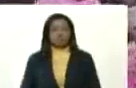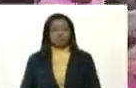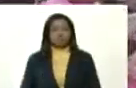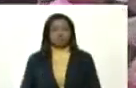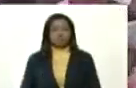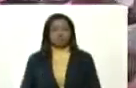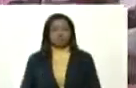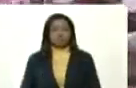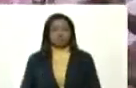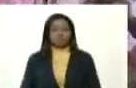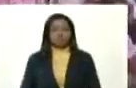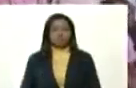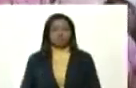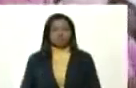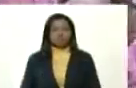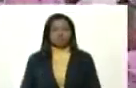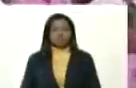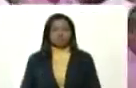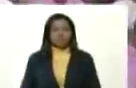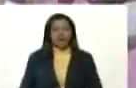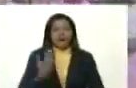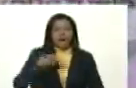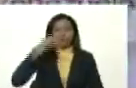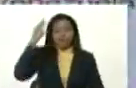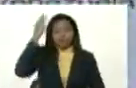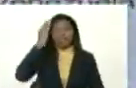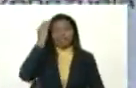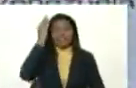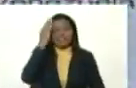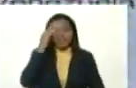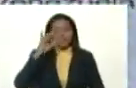Tengamos conciencia. Y además el plan,